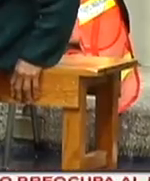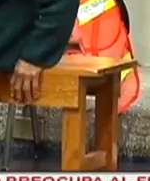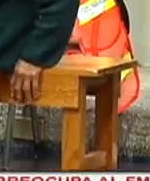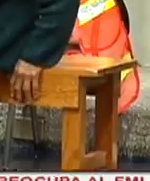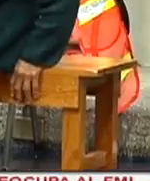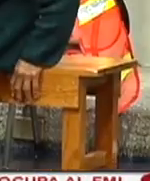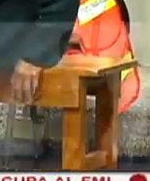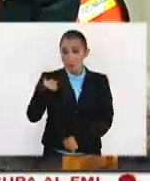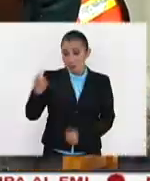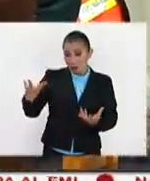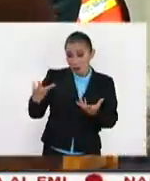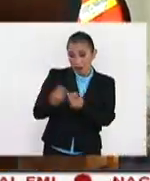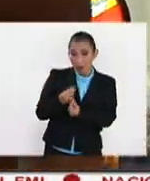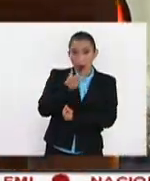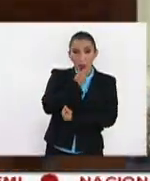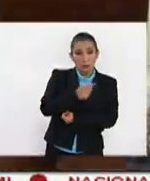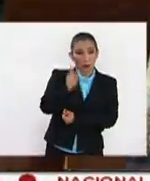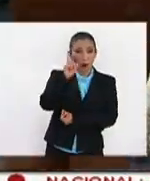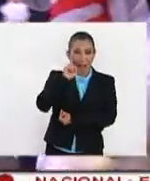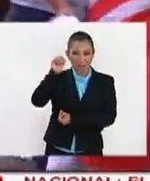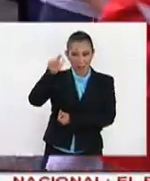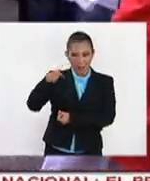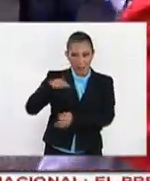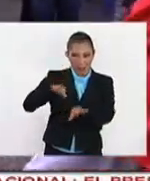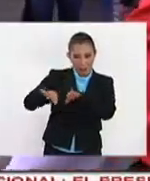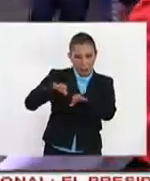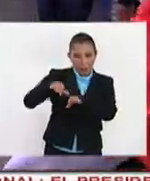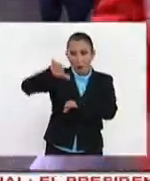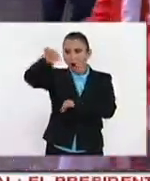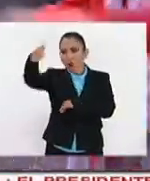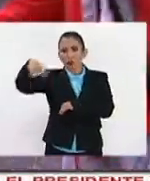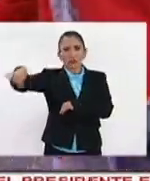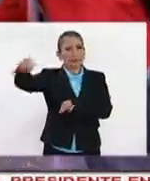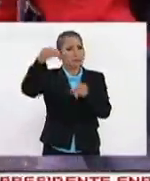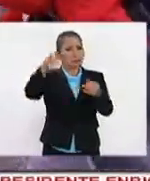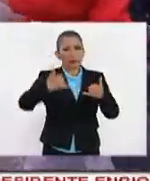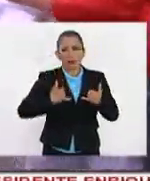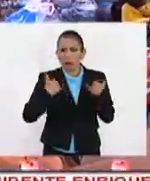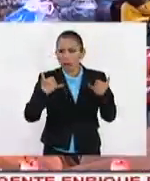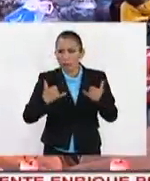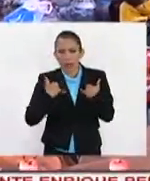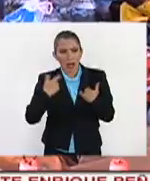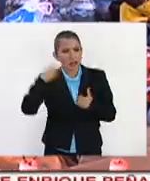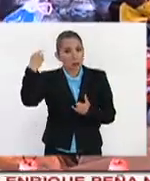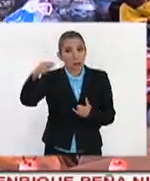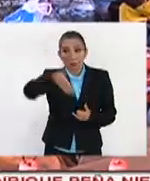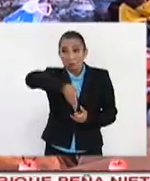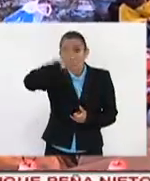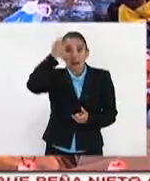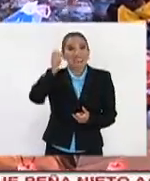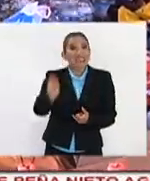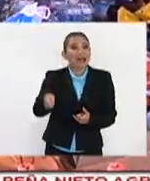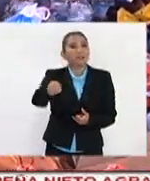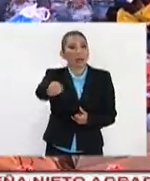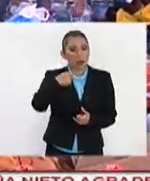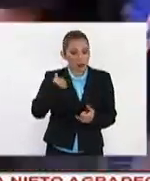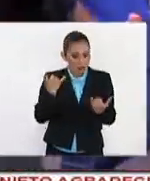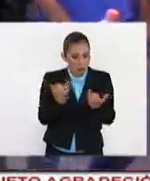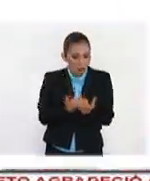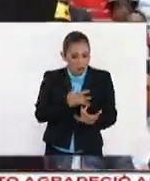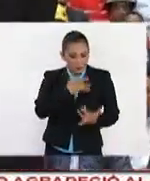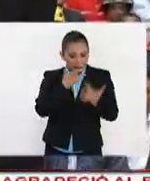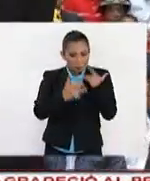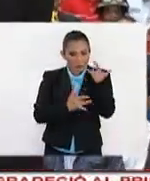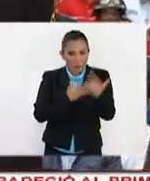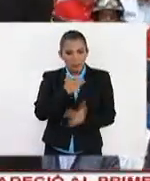Pero al lado de estos hombres y mujeres institucionales, hubo otros, muchos jóvenes, con nombres desconocidos, pero con el mismo